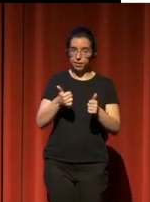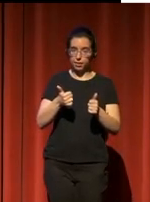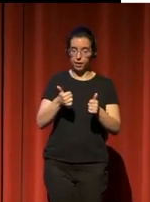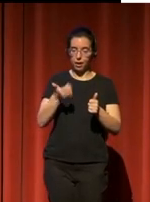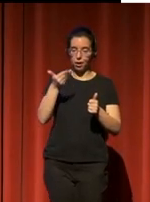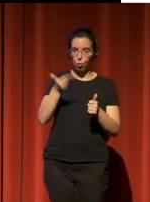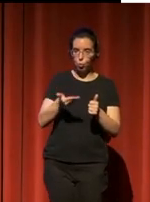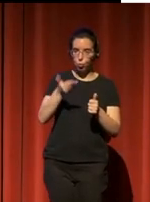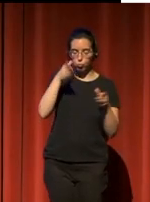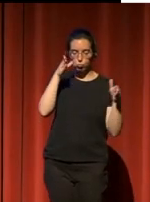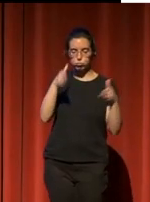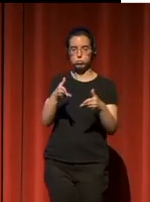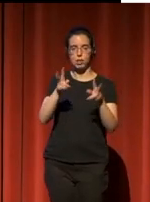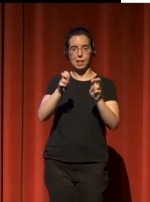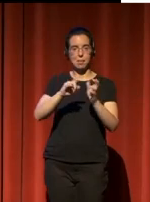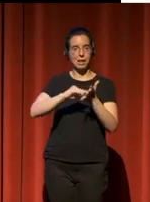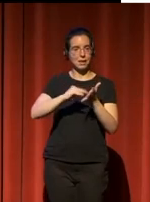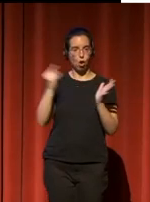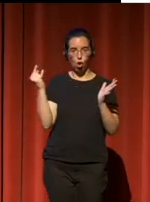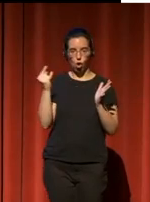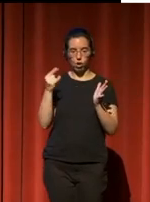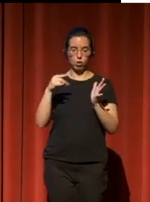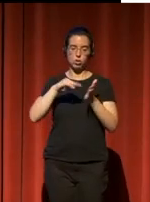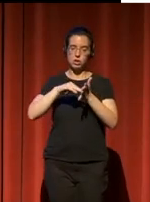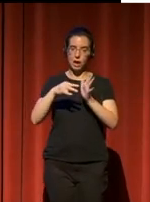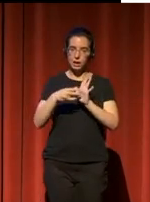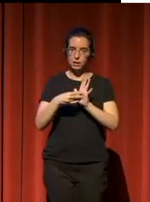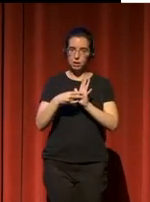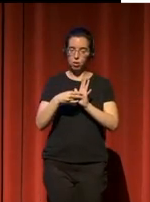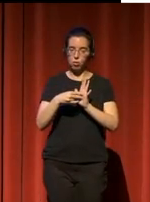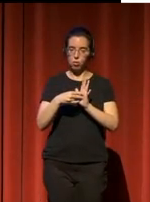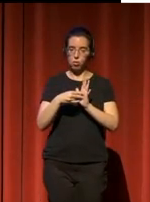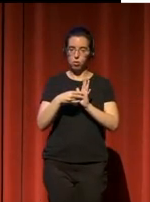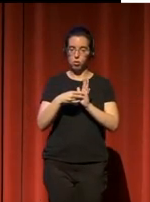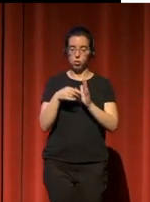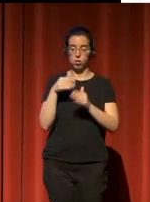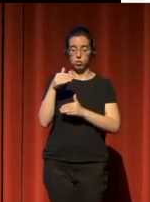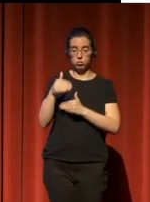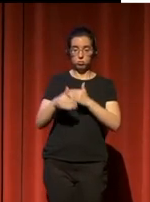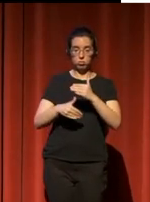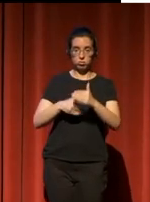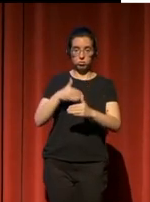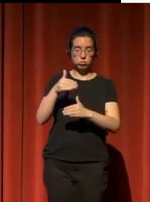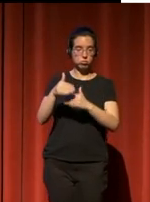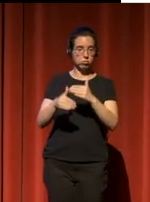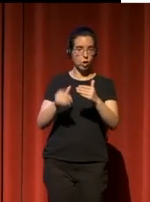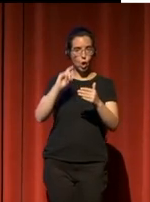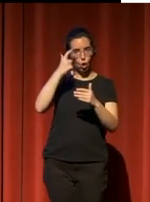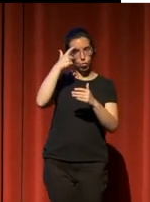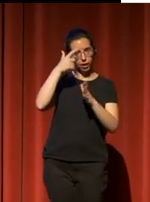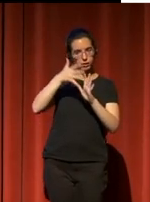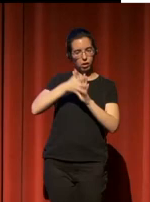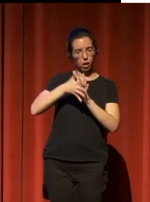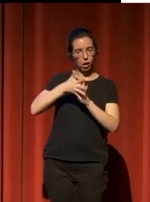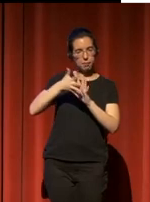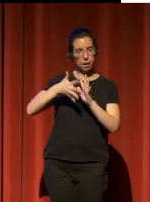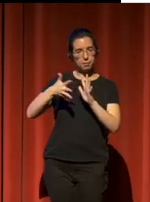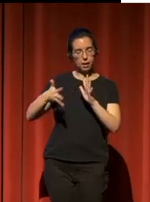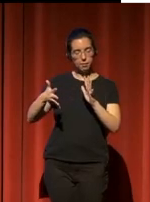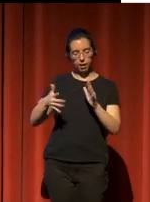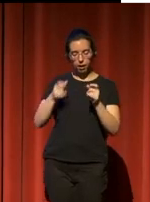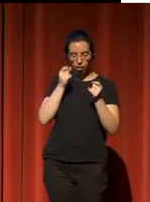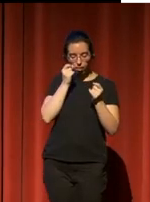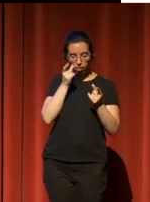lo tecnológico eh Y en lo técnico eh conforme avanzamos en las concepciones eh eh